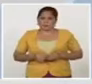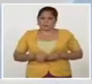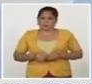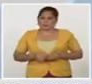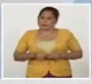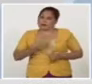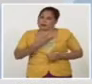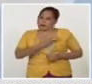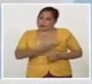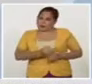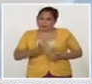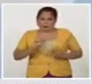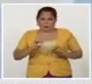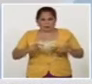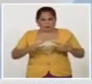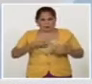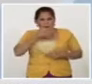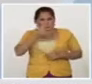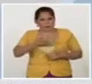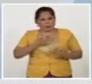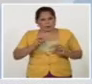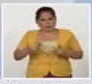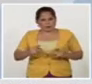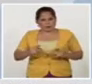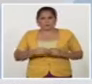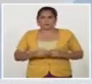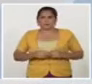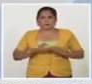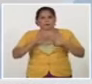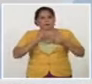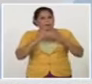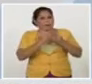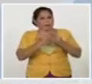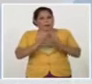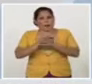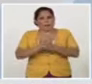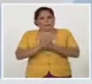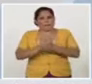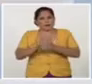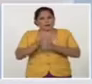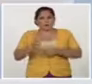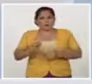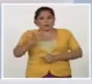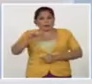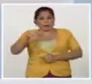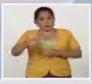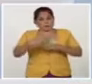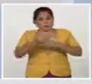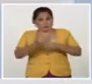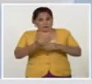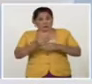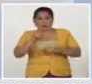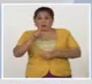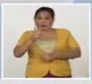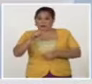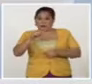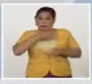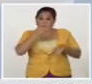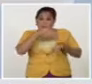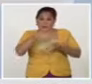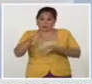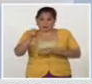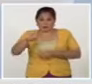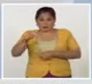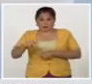Lamentamos y volvemos a dar las condolencias a familiares y amistades por los 10 personas que fallecieron en nuestro país